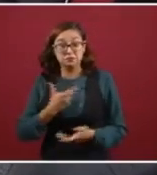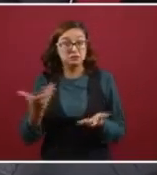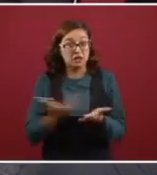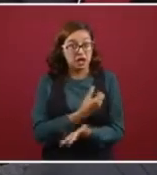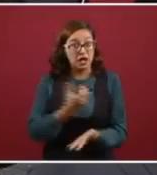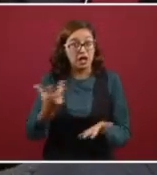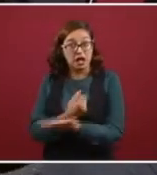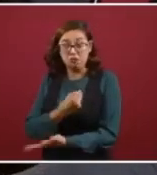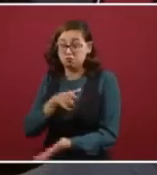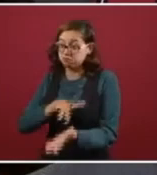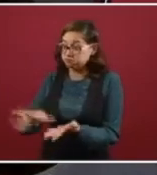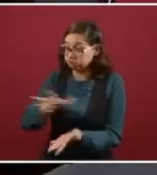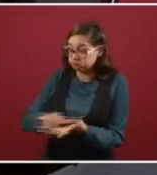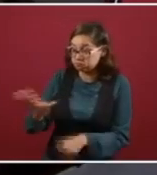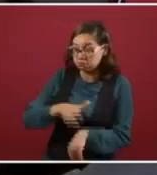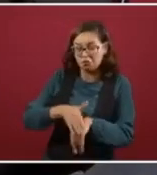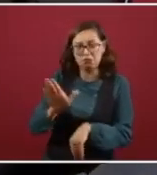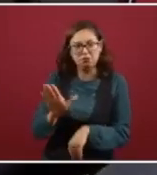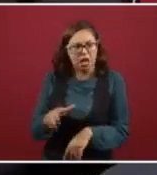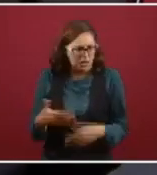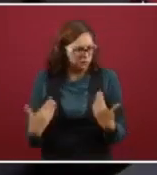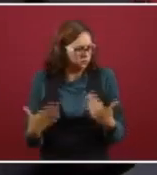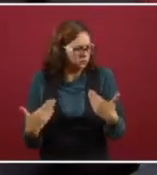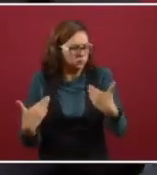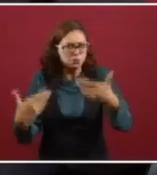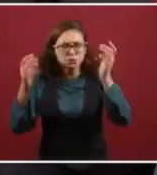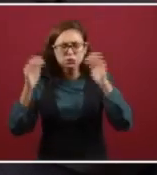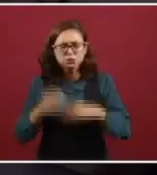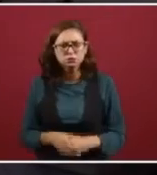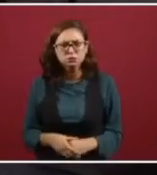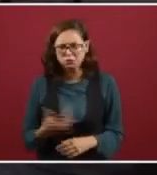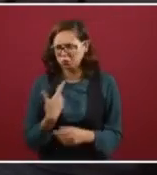más estímulos, yo no le veo problema.